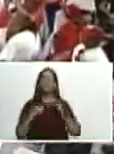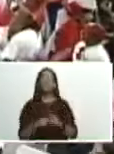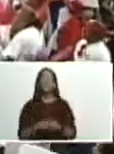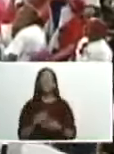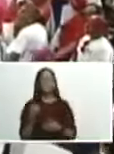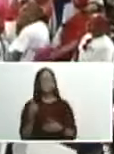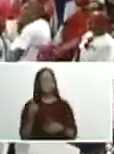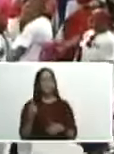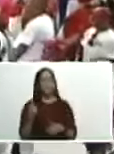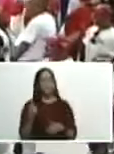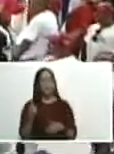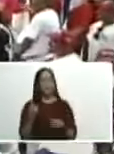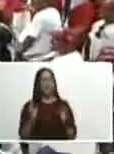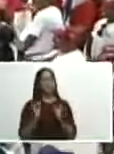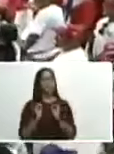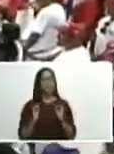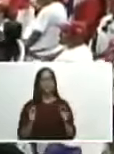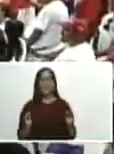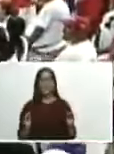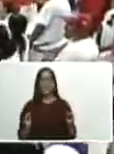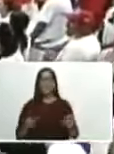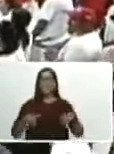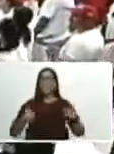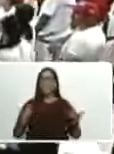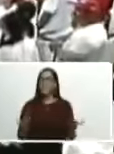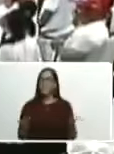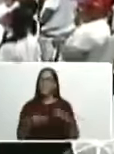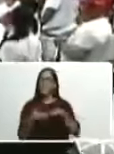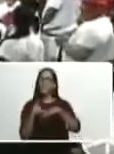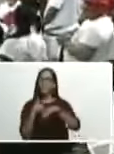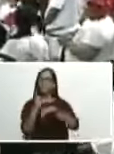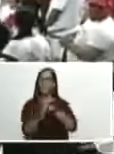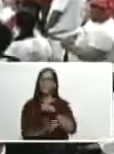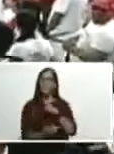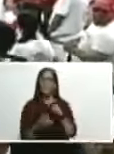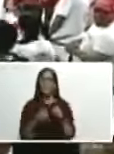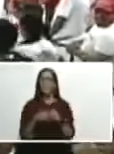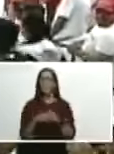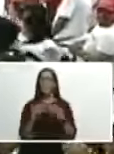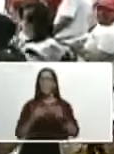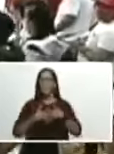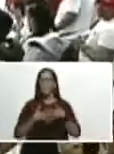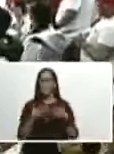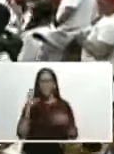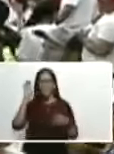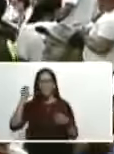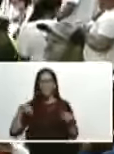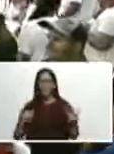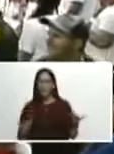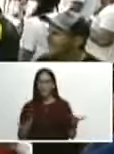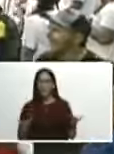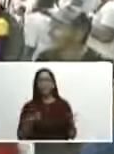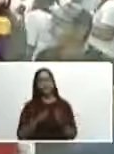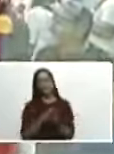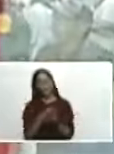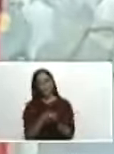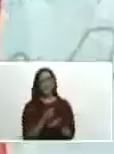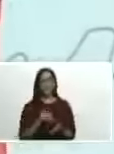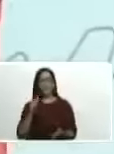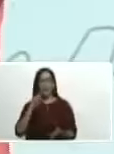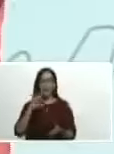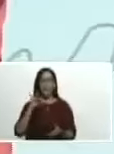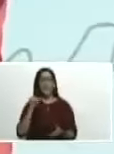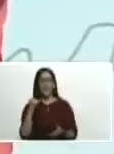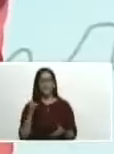Falta anunciar qué plantas industriales, en qué estado. Lo que pasa es que Arriaza